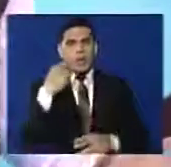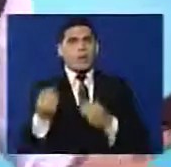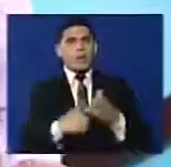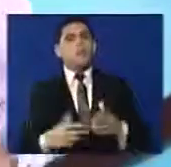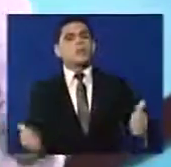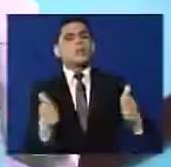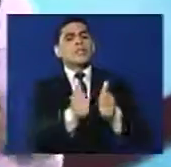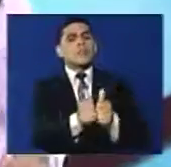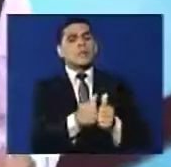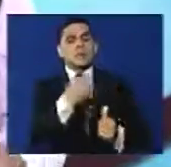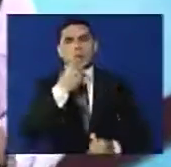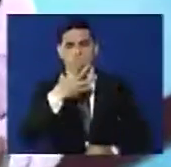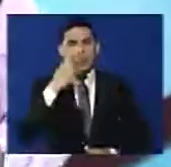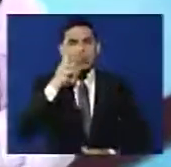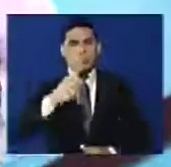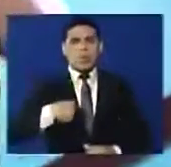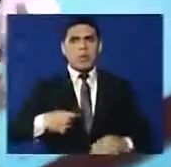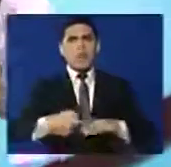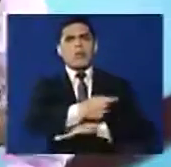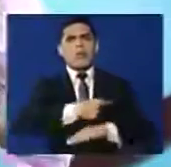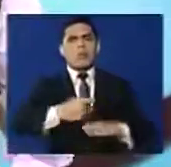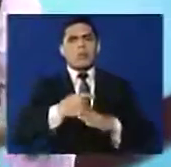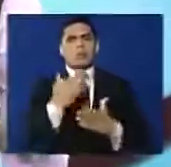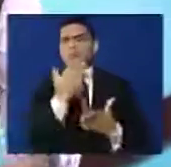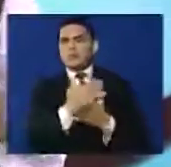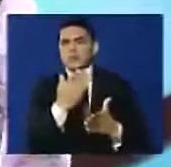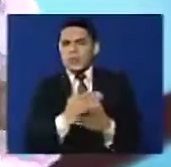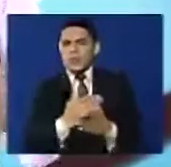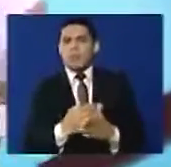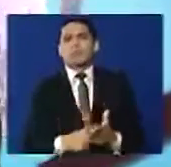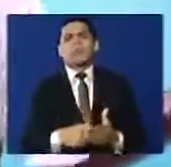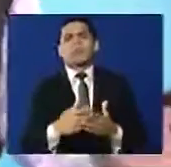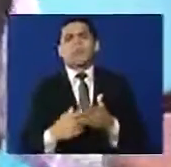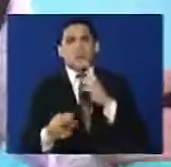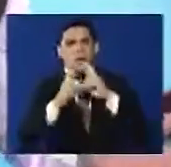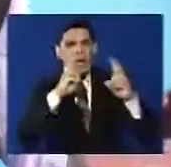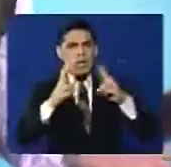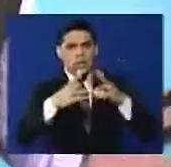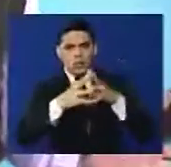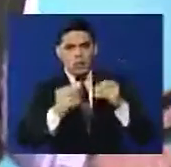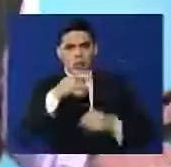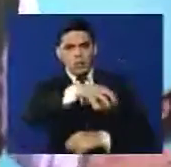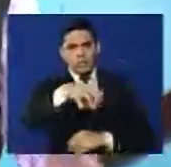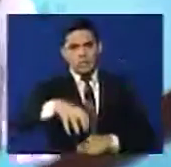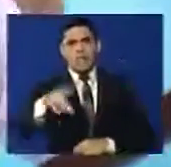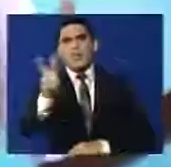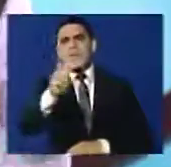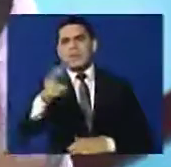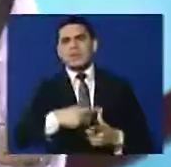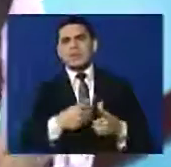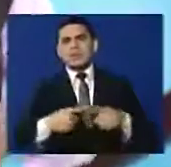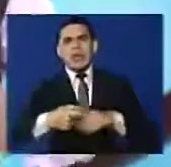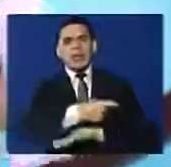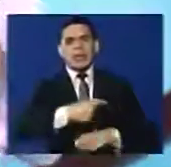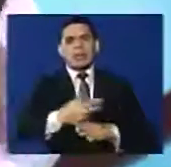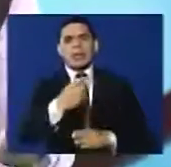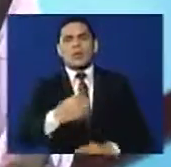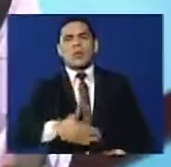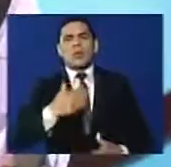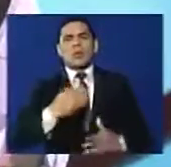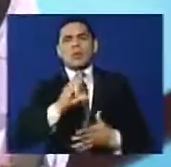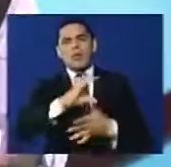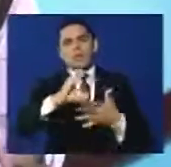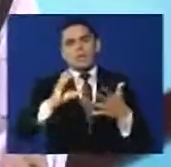parece estupendo. El gobierno debe tender puentes para relacionarse con todos los sectores del país. El gobierno lo que no puede es